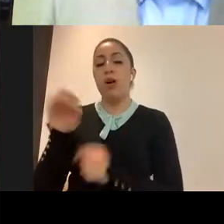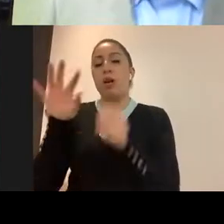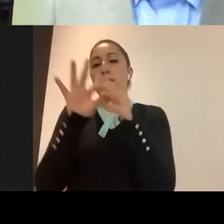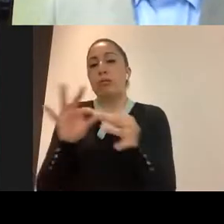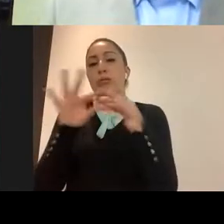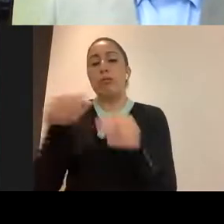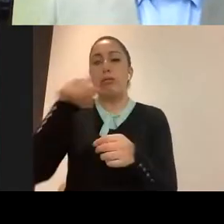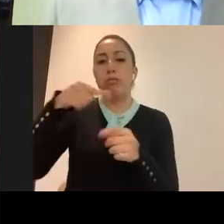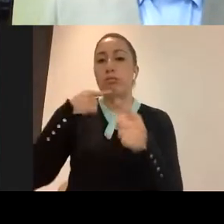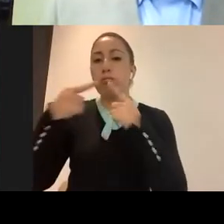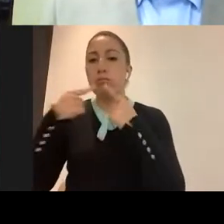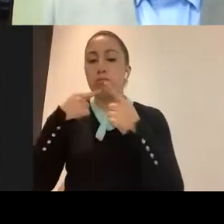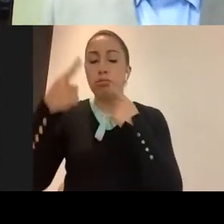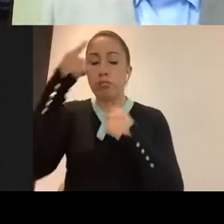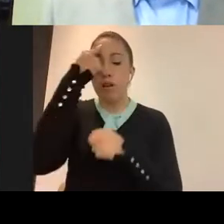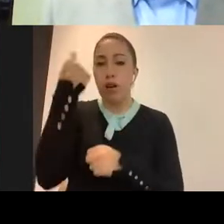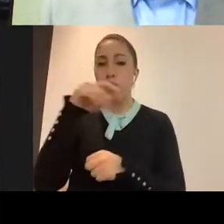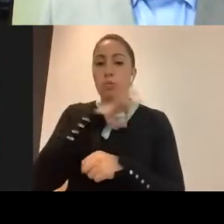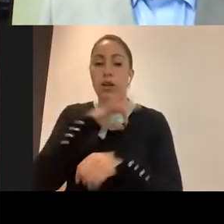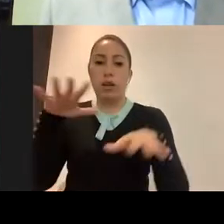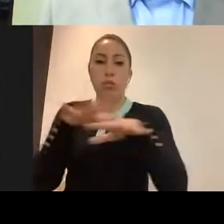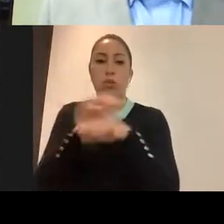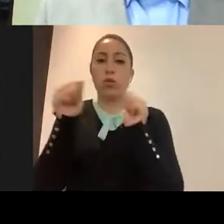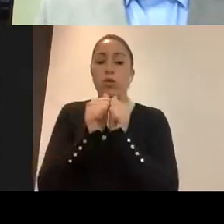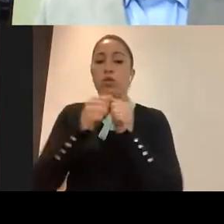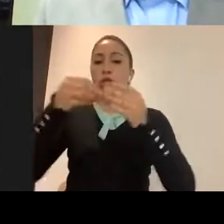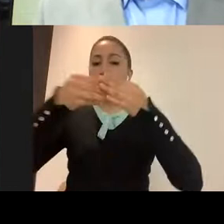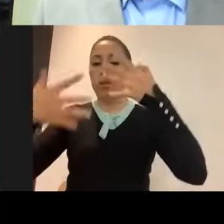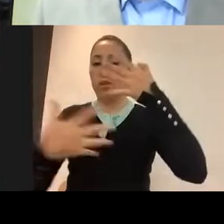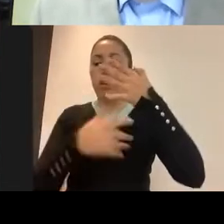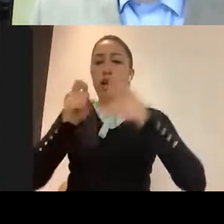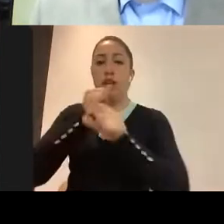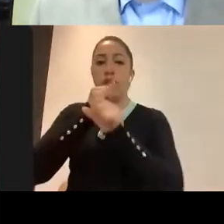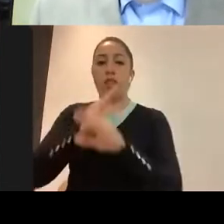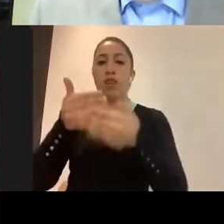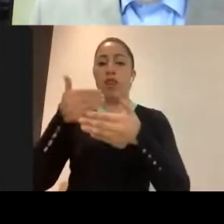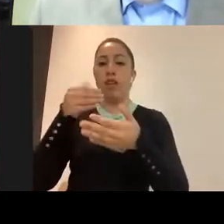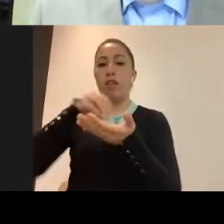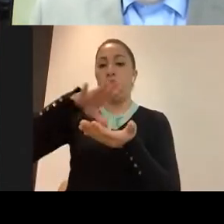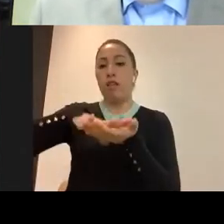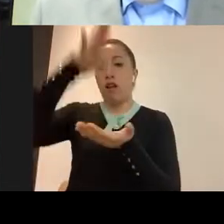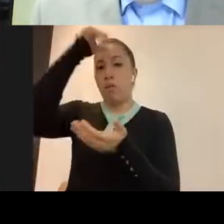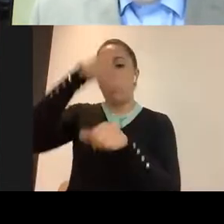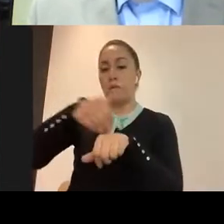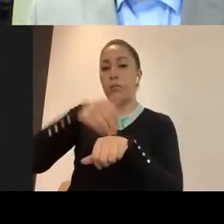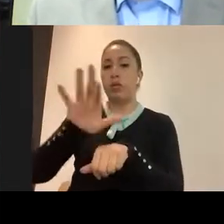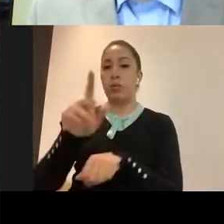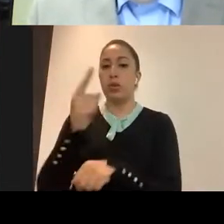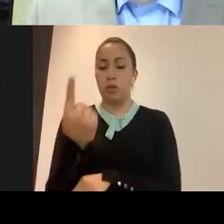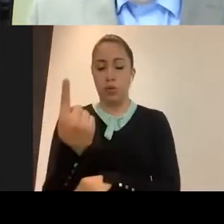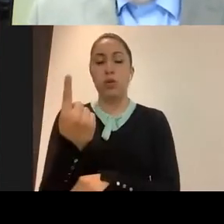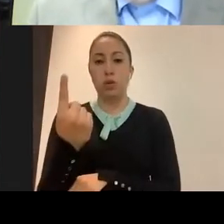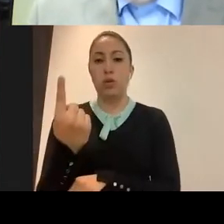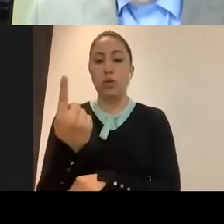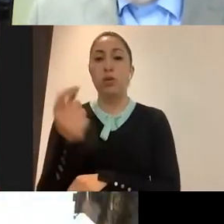y perfeccionar los alcances de la información del acuerdo que aparecía con el número 51 y en el que